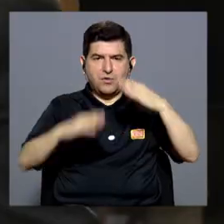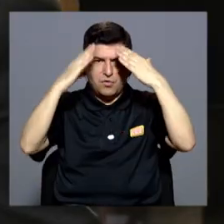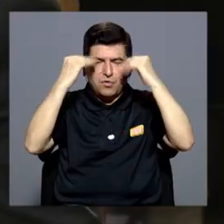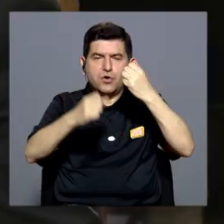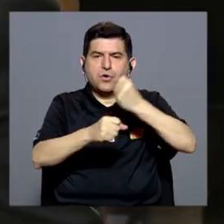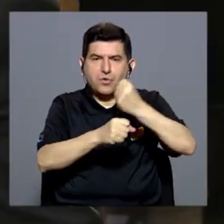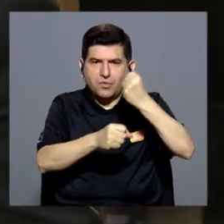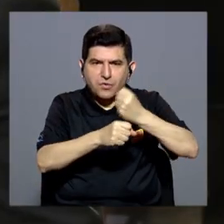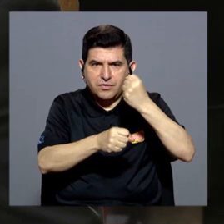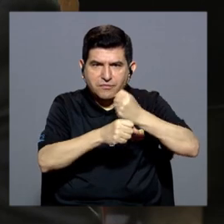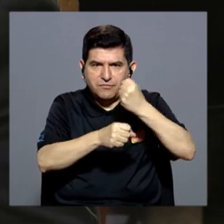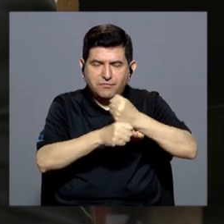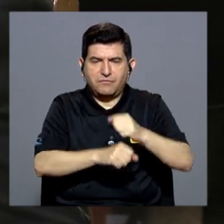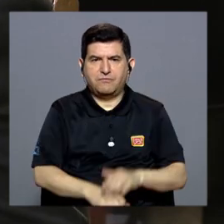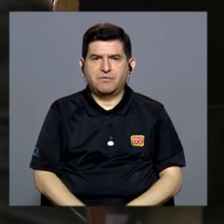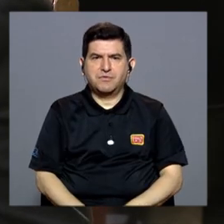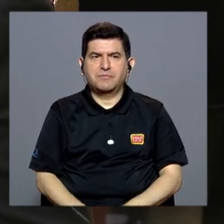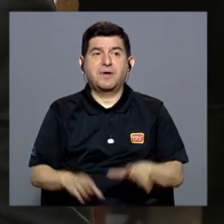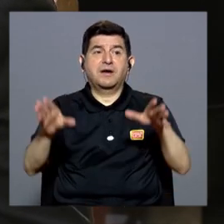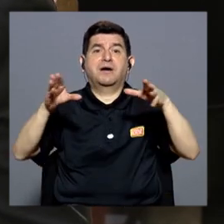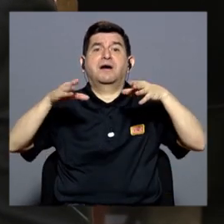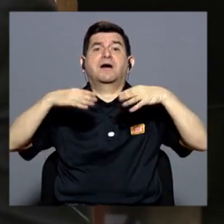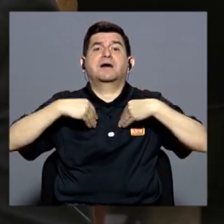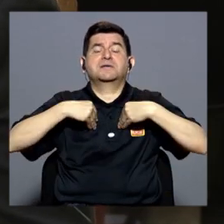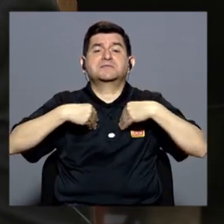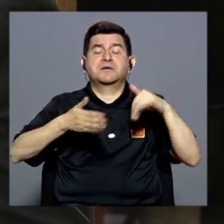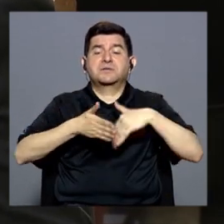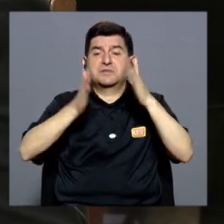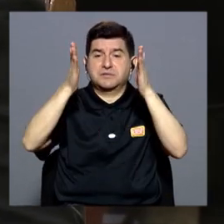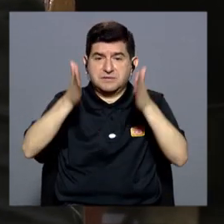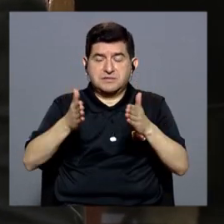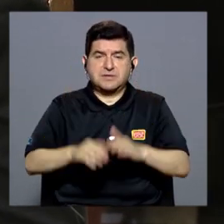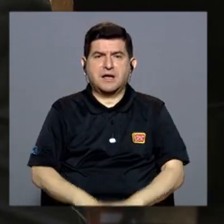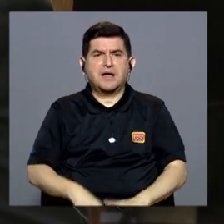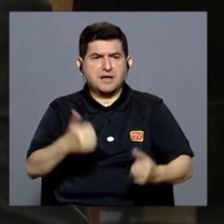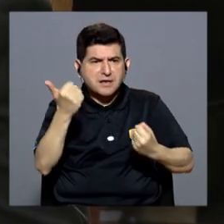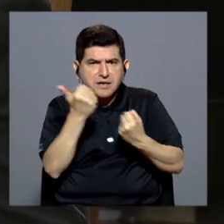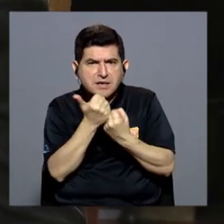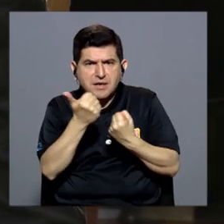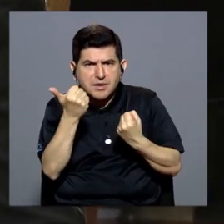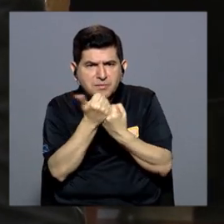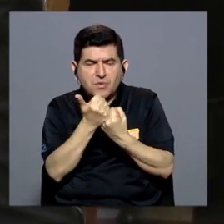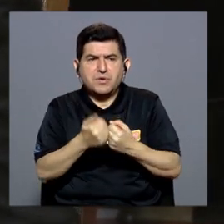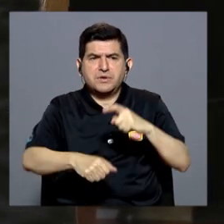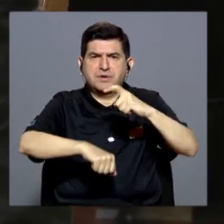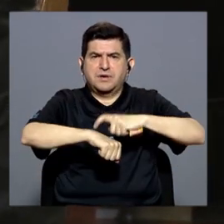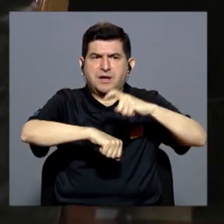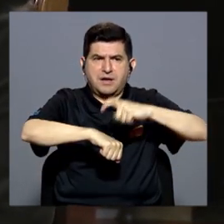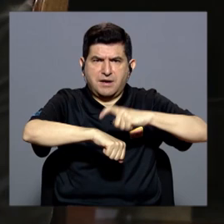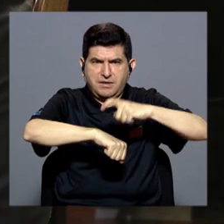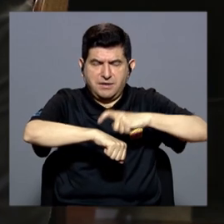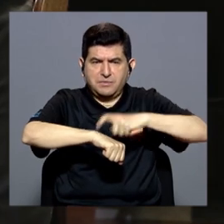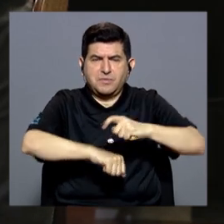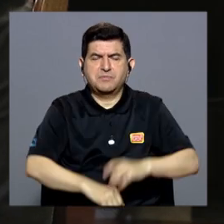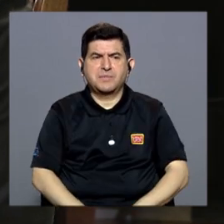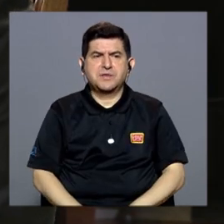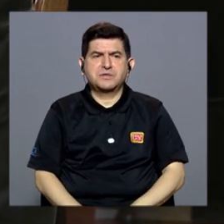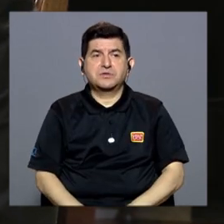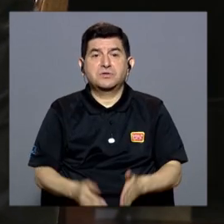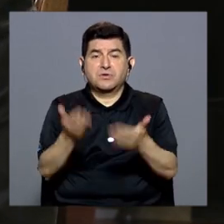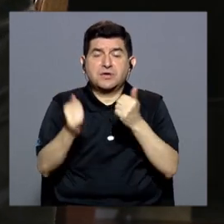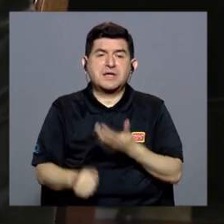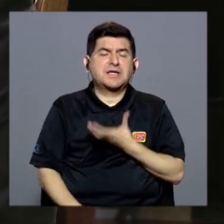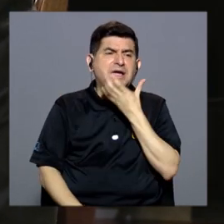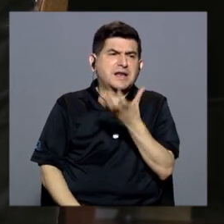labores, acoge al estudiantado y le respalda cuando viene a gritar